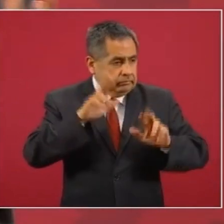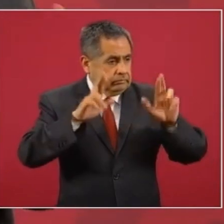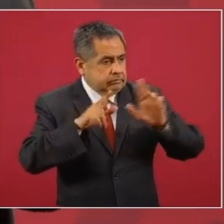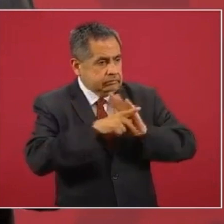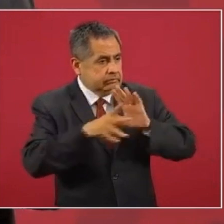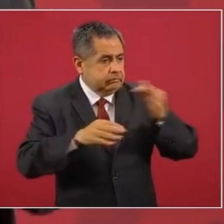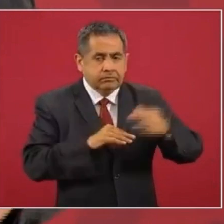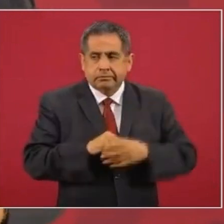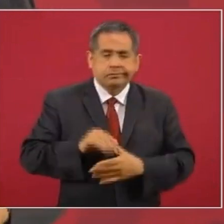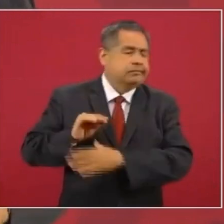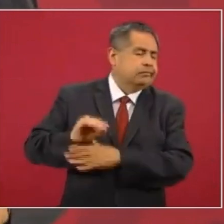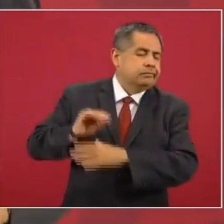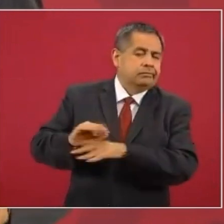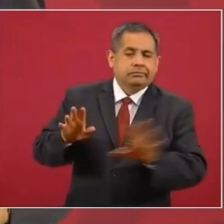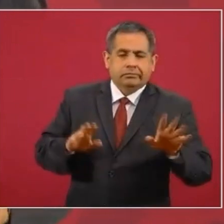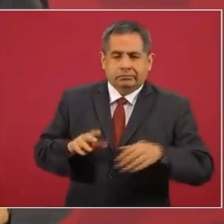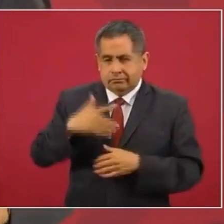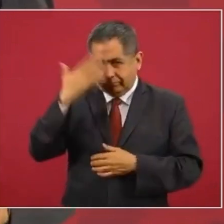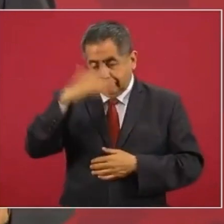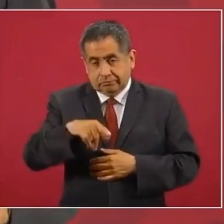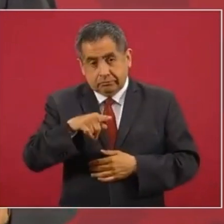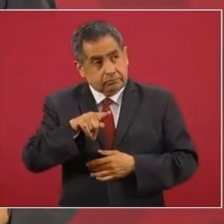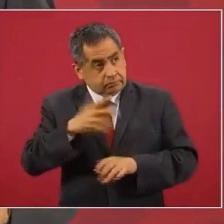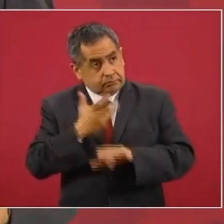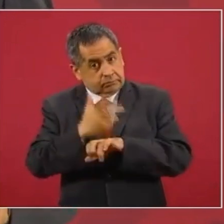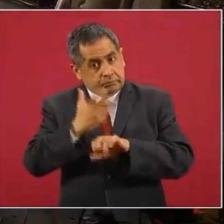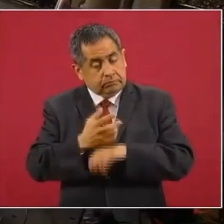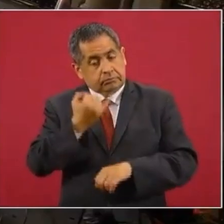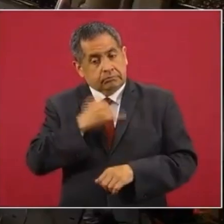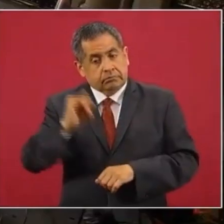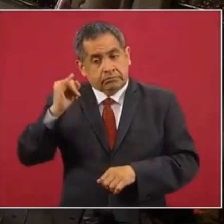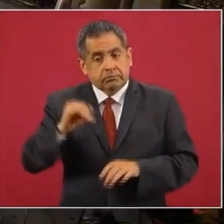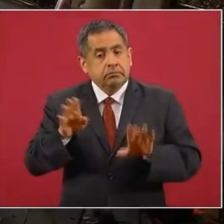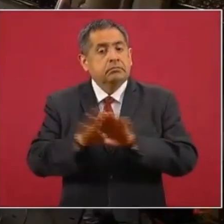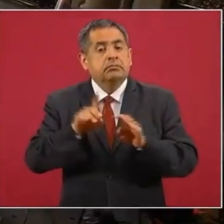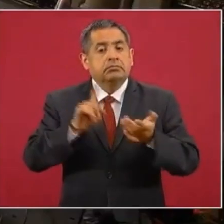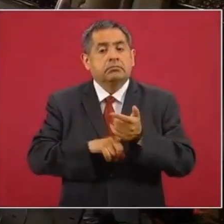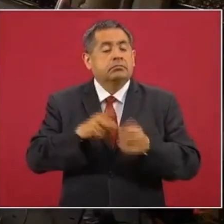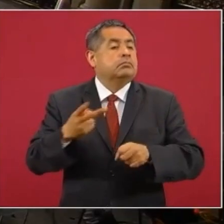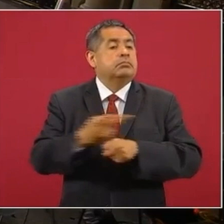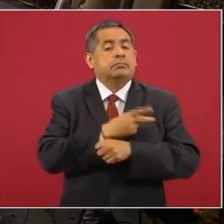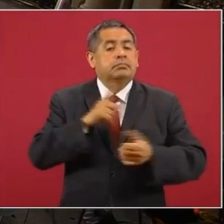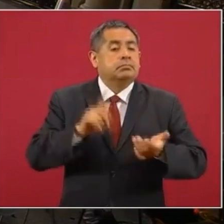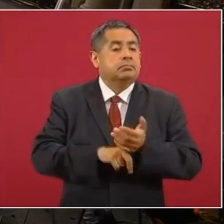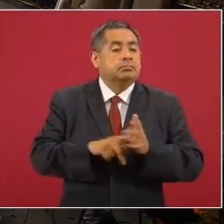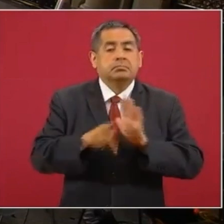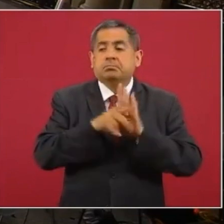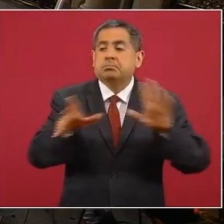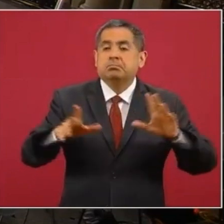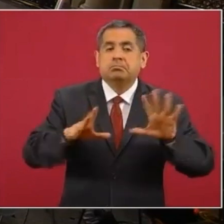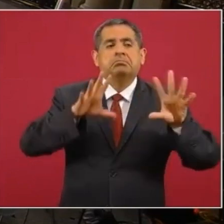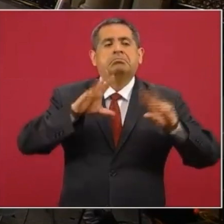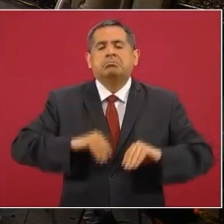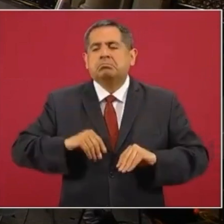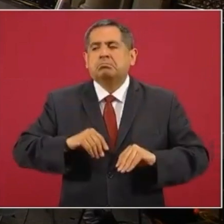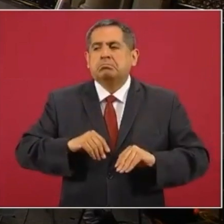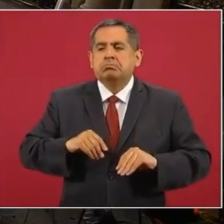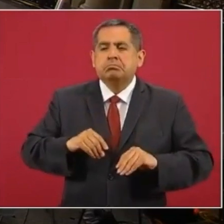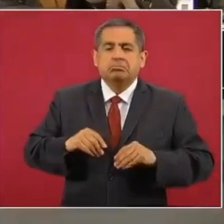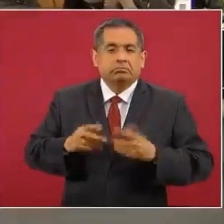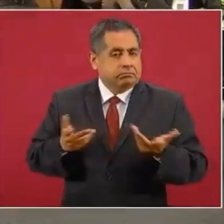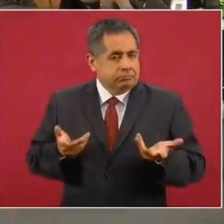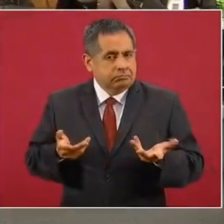Aquí no es ninguna novedad, pero en el caso de Estados Unidos, eso que sucedió sí es algo